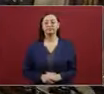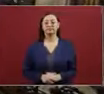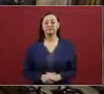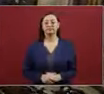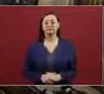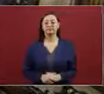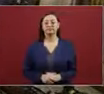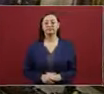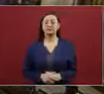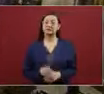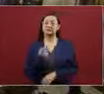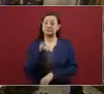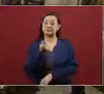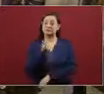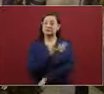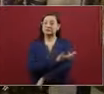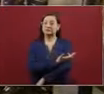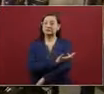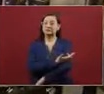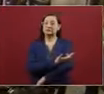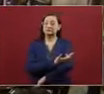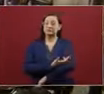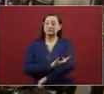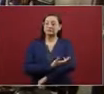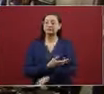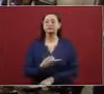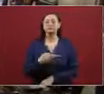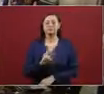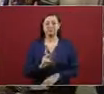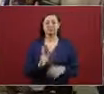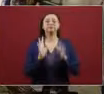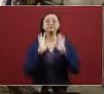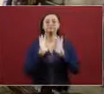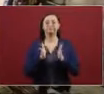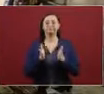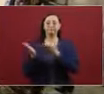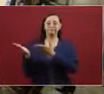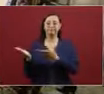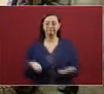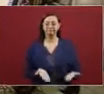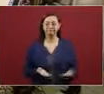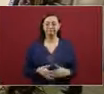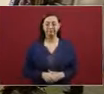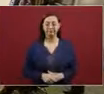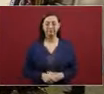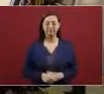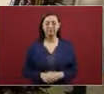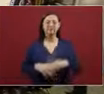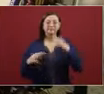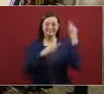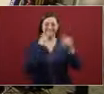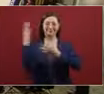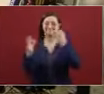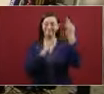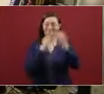Se nos hizo un poco tarde, pero ya estamos aquí. Bueno, hay una buena